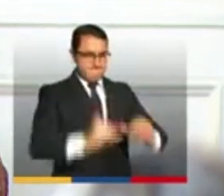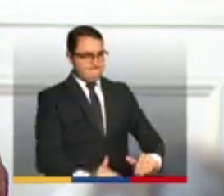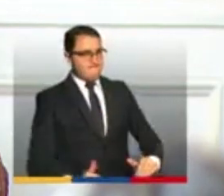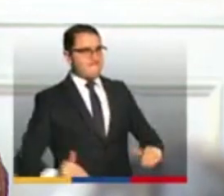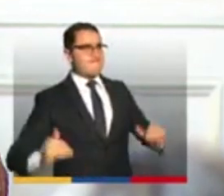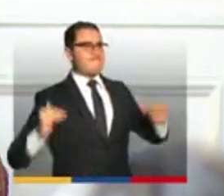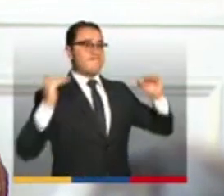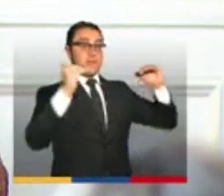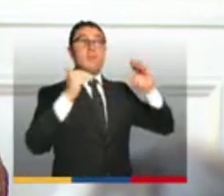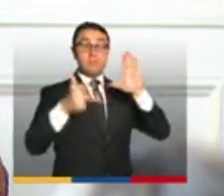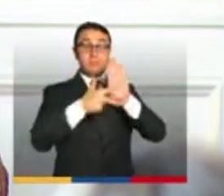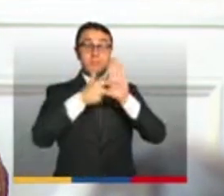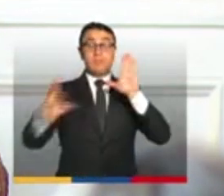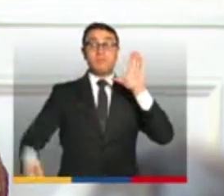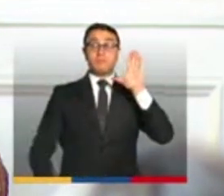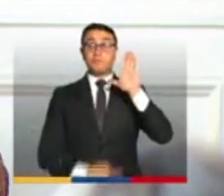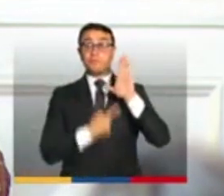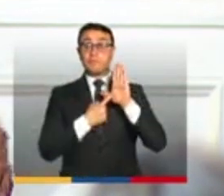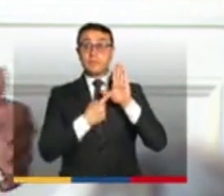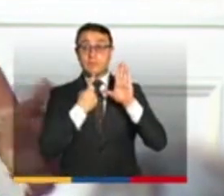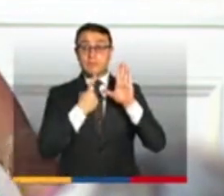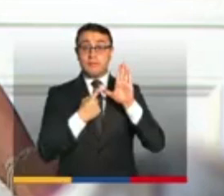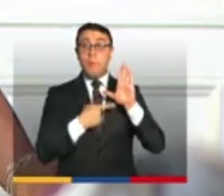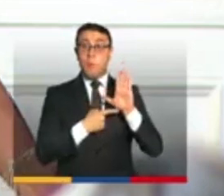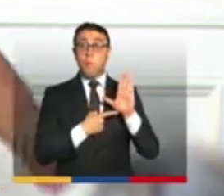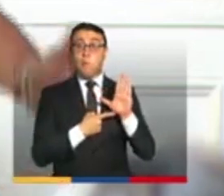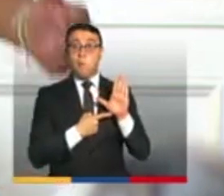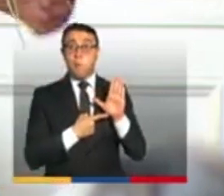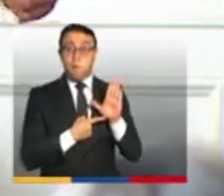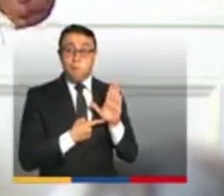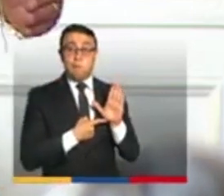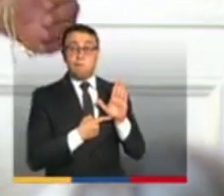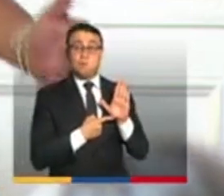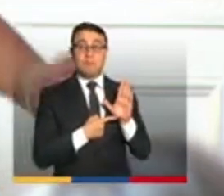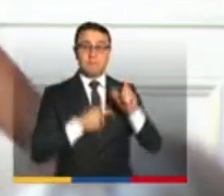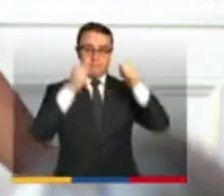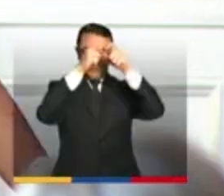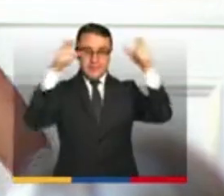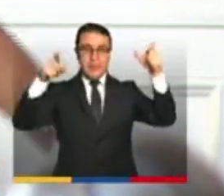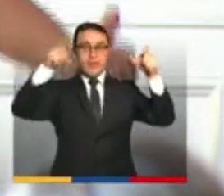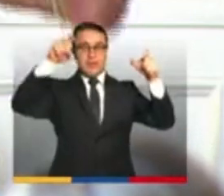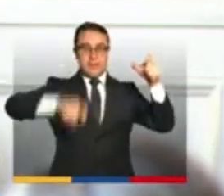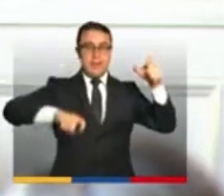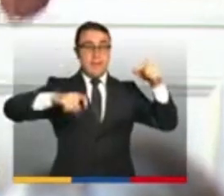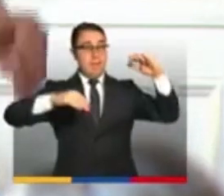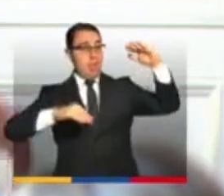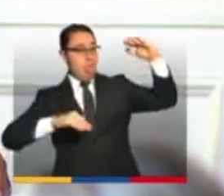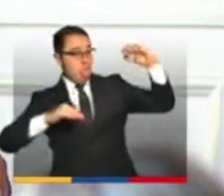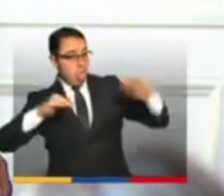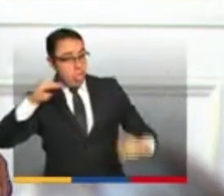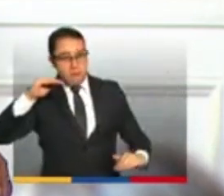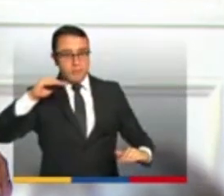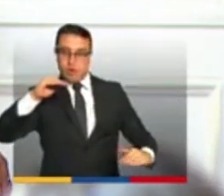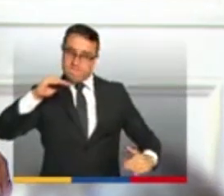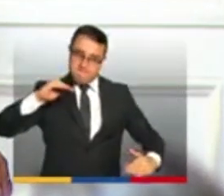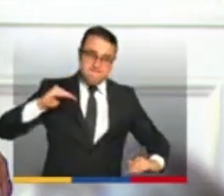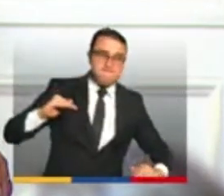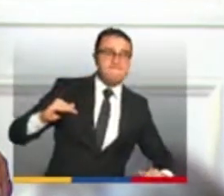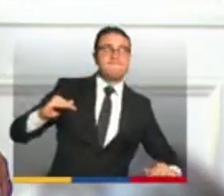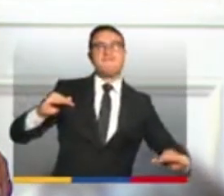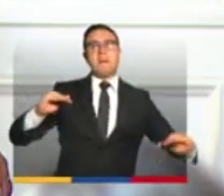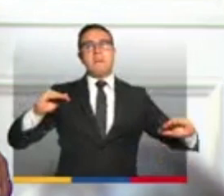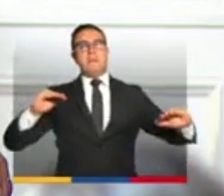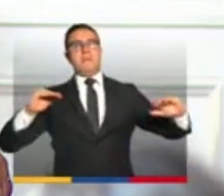Eso es lo que dice la Constitución. Es decir, que el Estado debe ser una especie de equilibrador hasta que desaparezcan esas